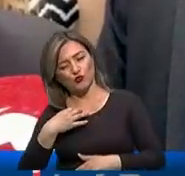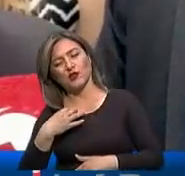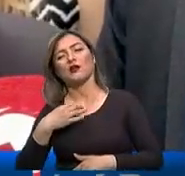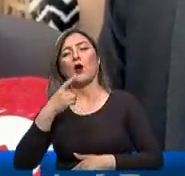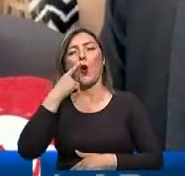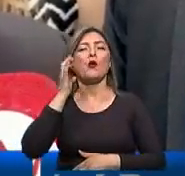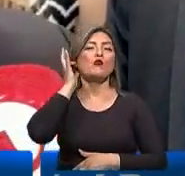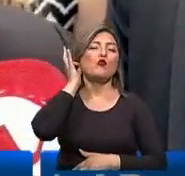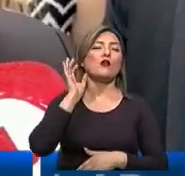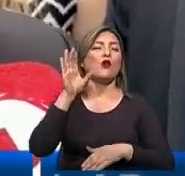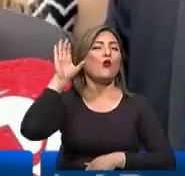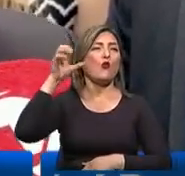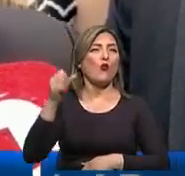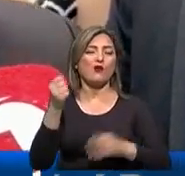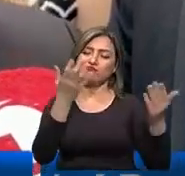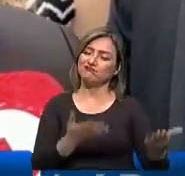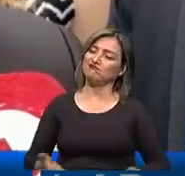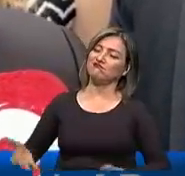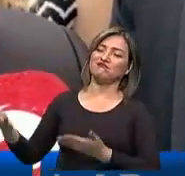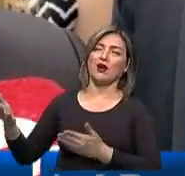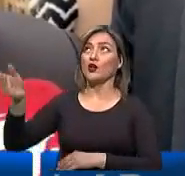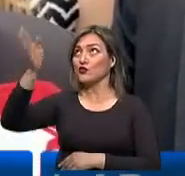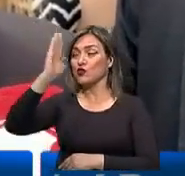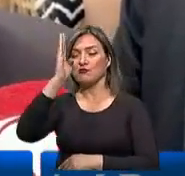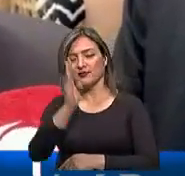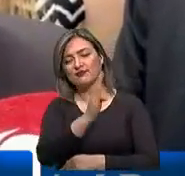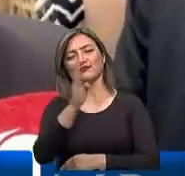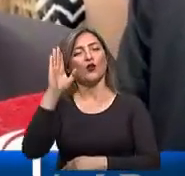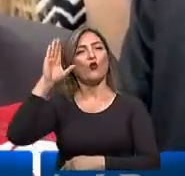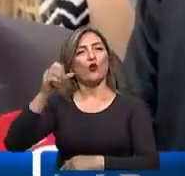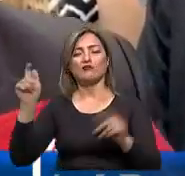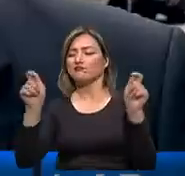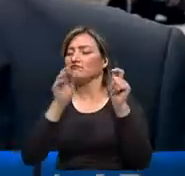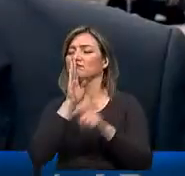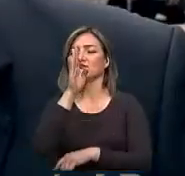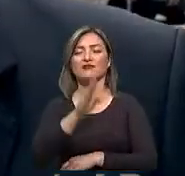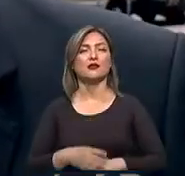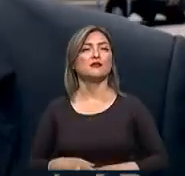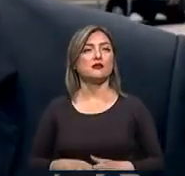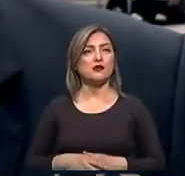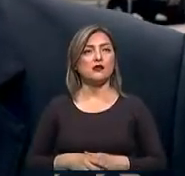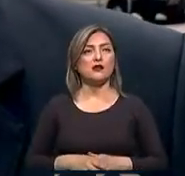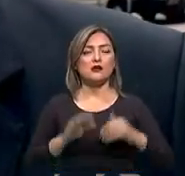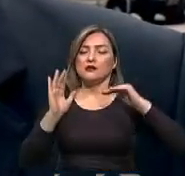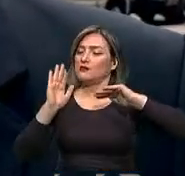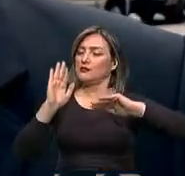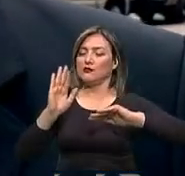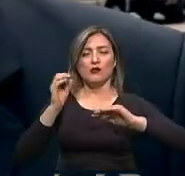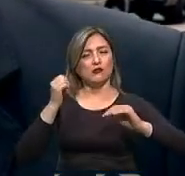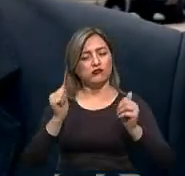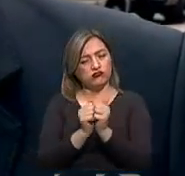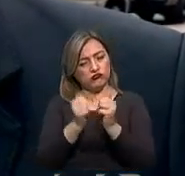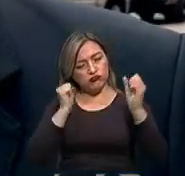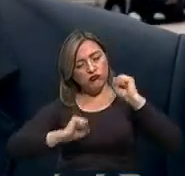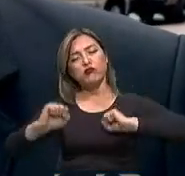con los brazos abiertos. Que Dios bendiga a Cuenca y tengamos la posibilidad de festejar a la altura de sus merecimientos. A comprometernos una vez más a unir esfuerzos entre